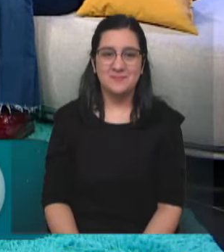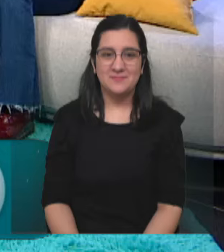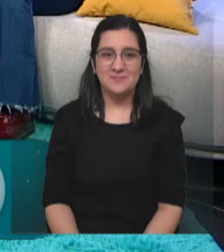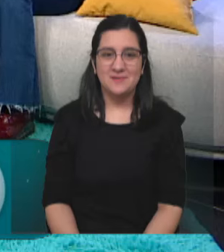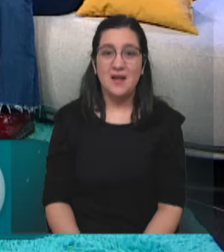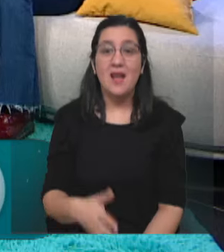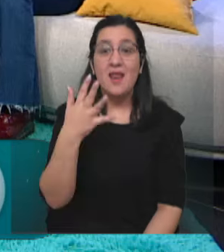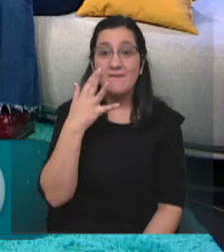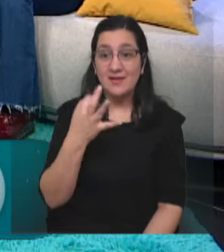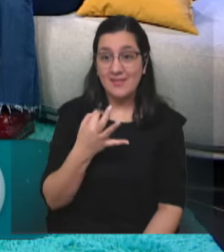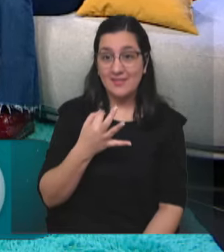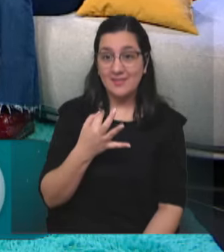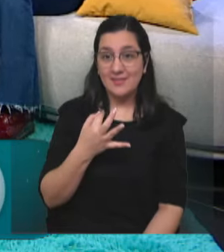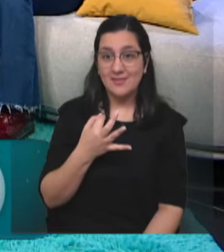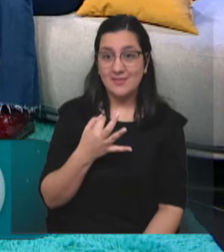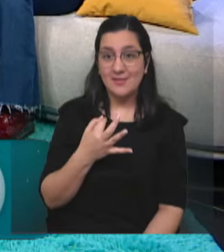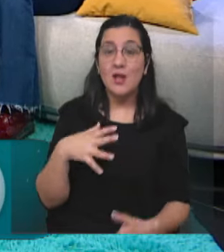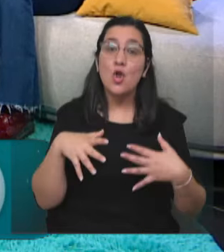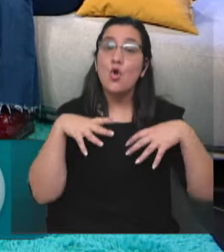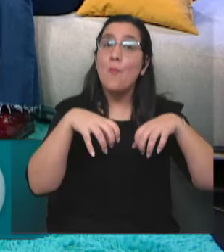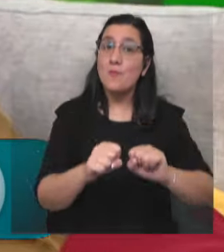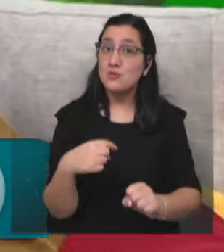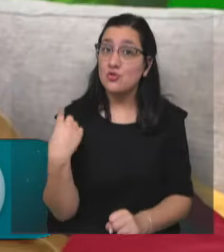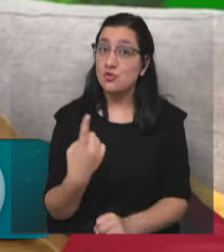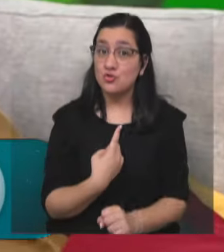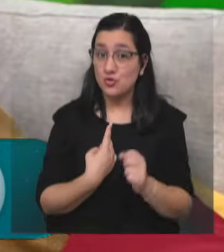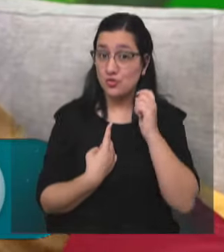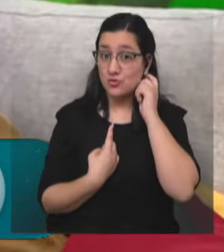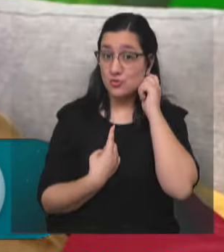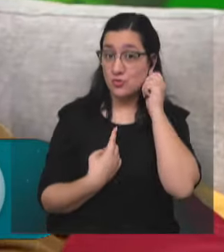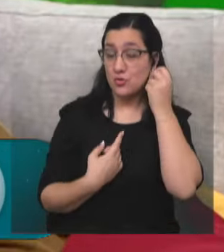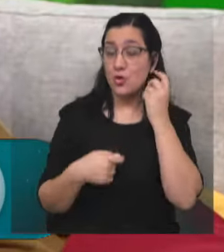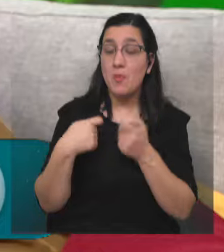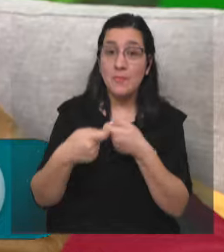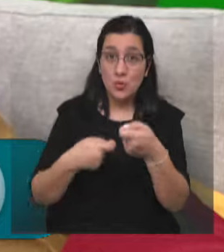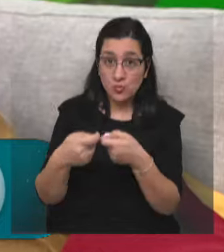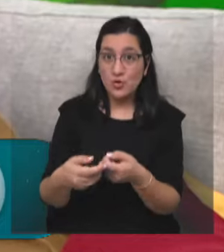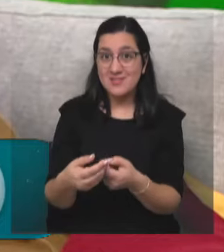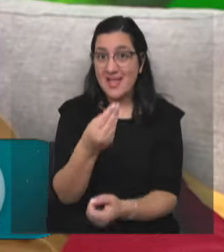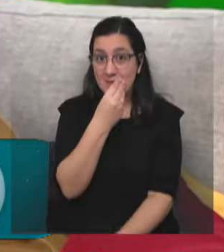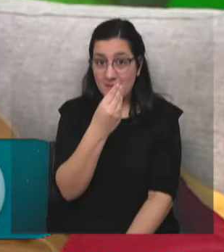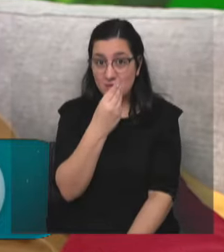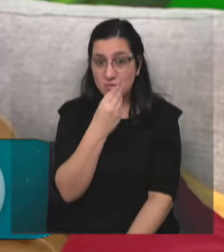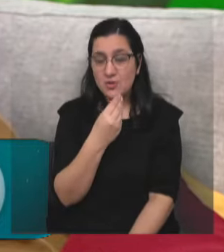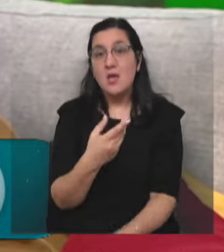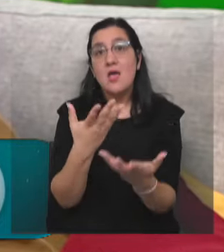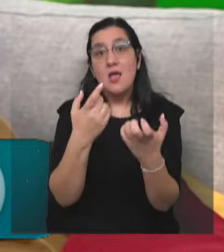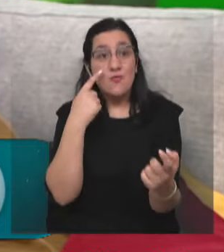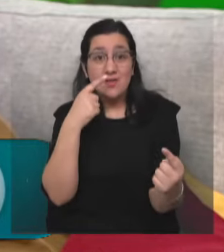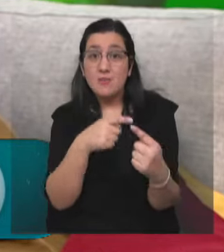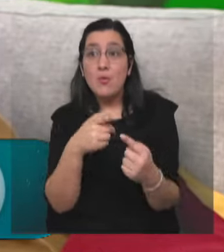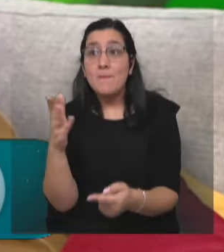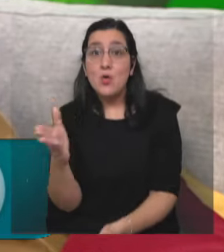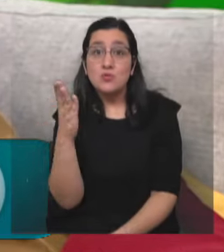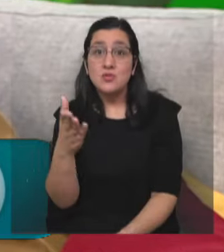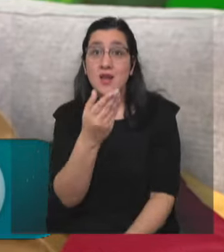La verdad que el compromiso nuestro es, como productores de alimentos, es producir